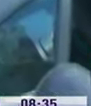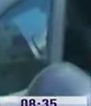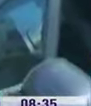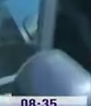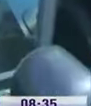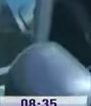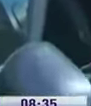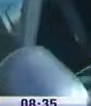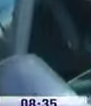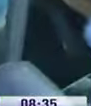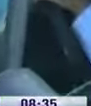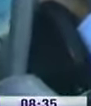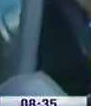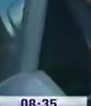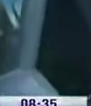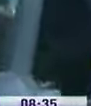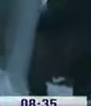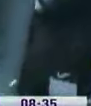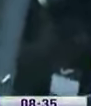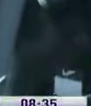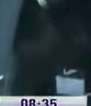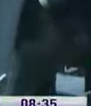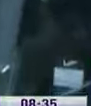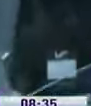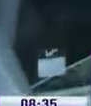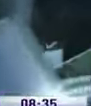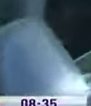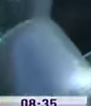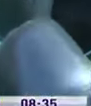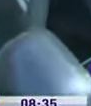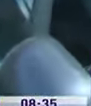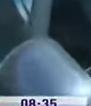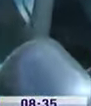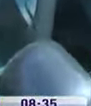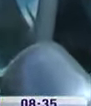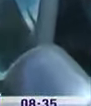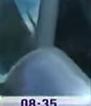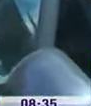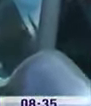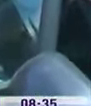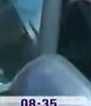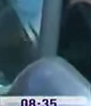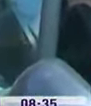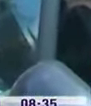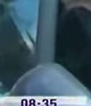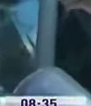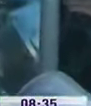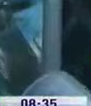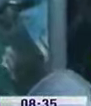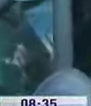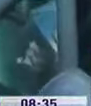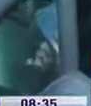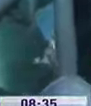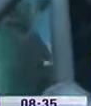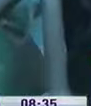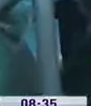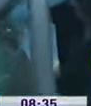Macas. Me quita el documento. Salinas Macas Nelly Maslene. 1980. Ya, bajada el